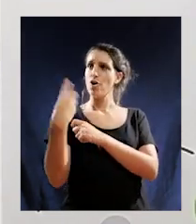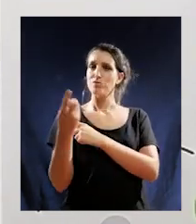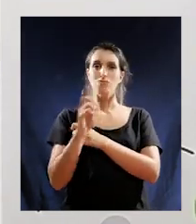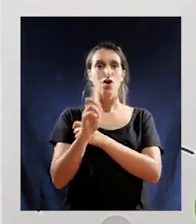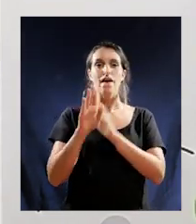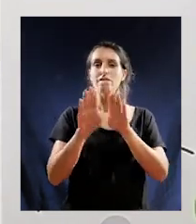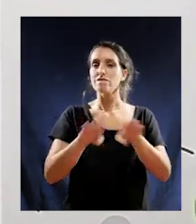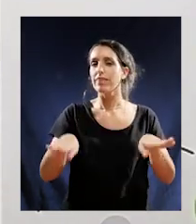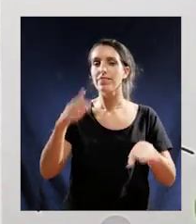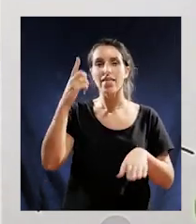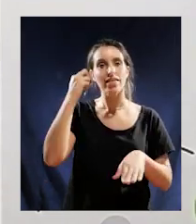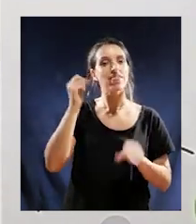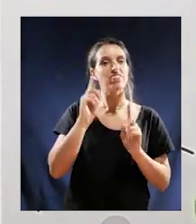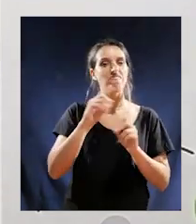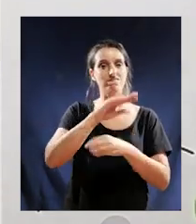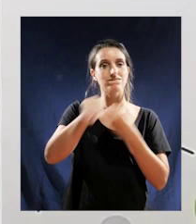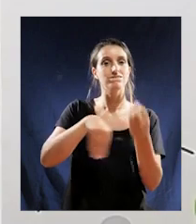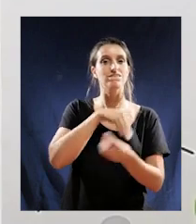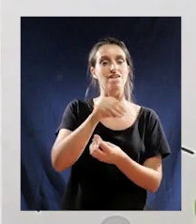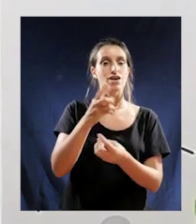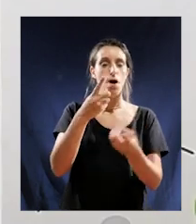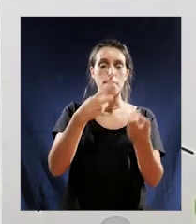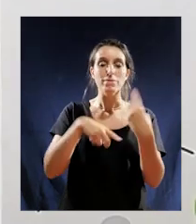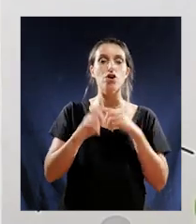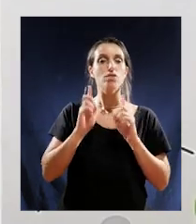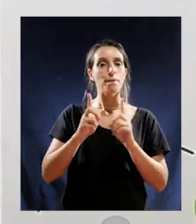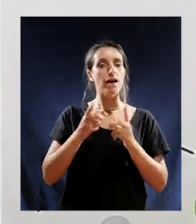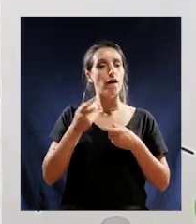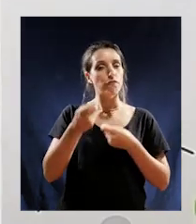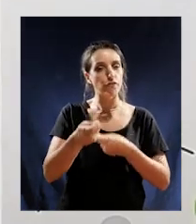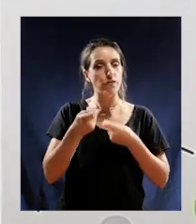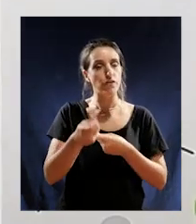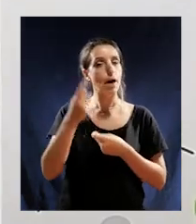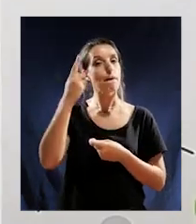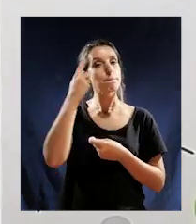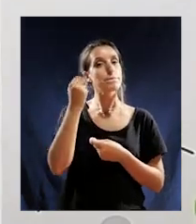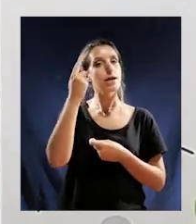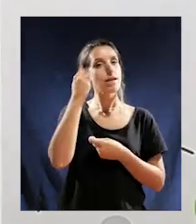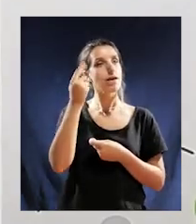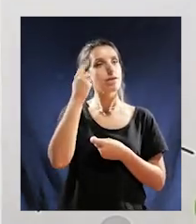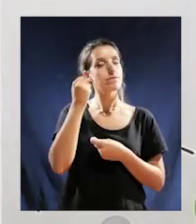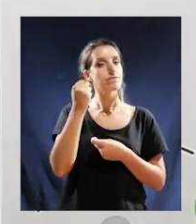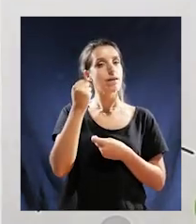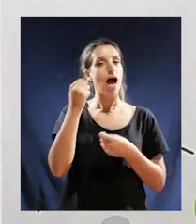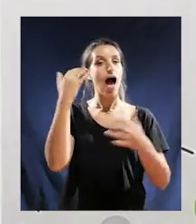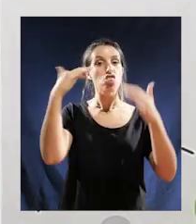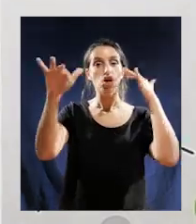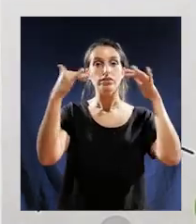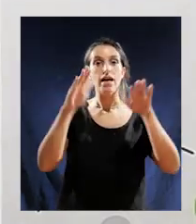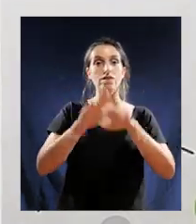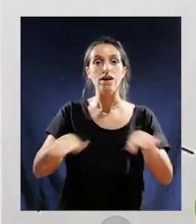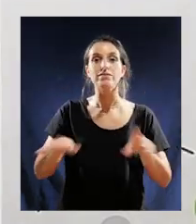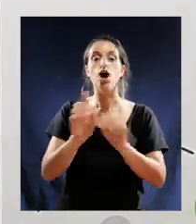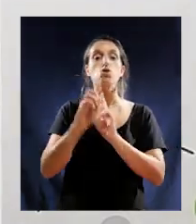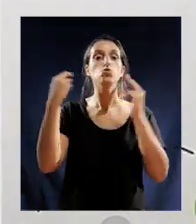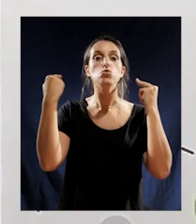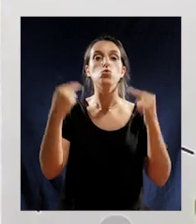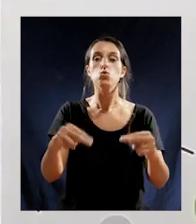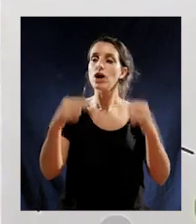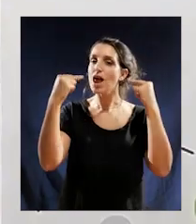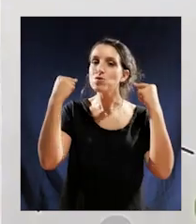mucho en muchas veces en que la experiencia de la infancia y de la adolescencia no está hecha nunca y jamás